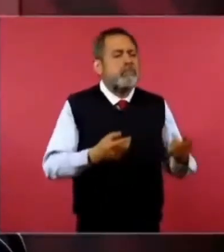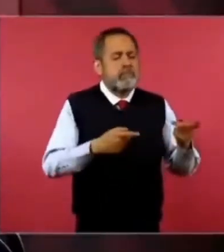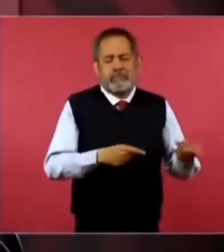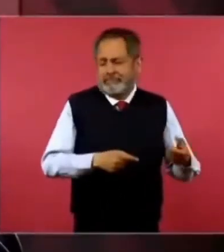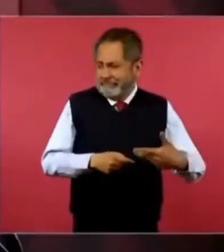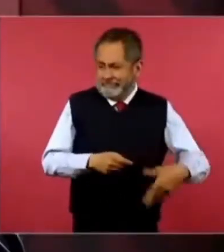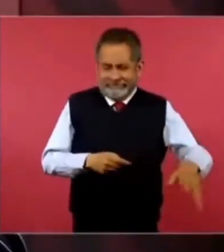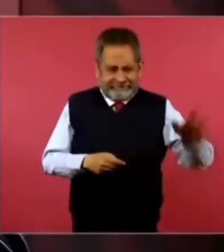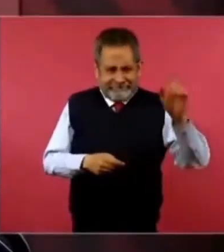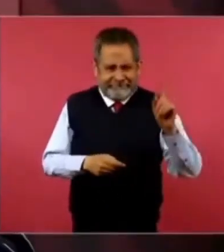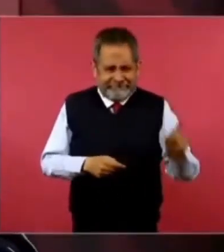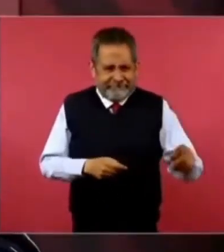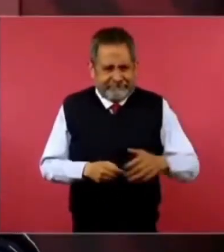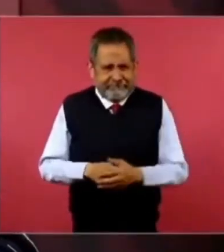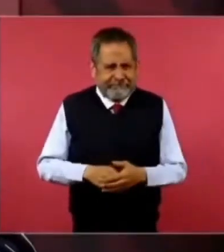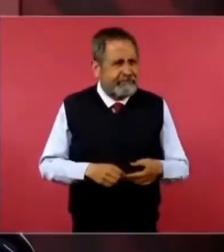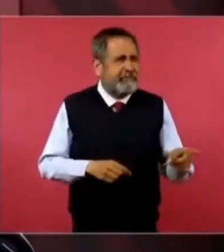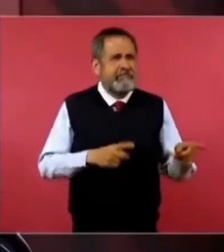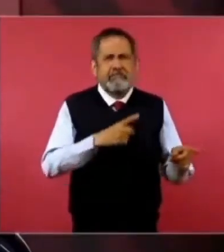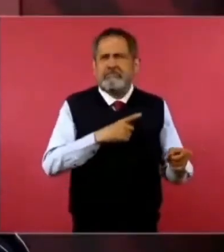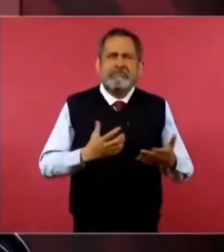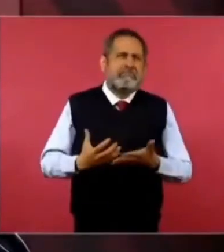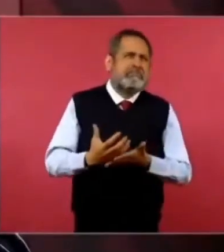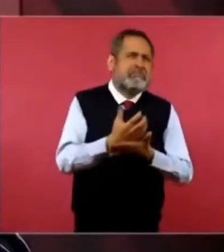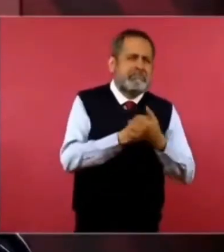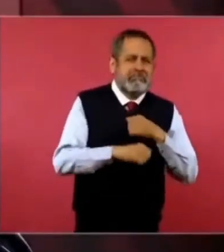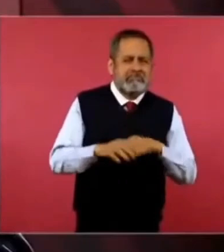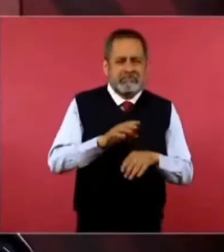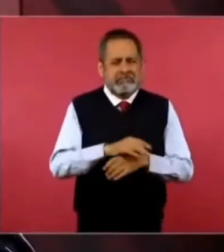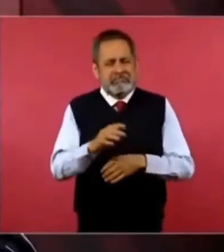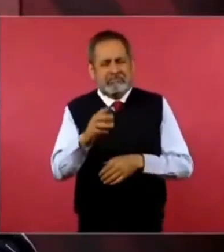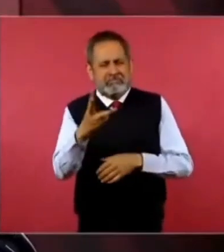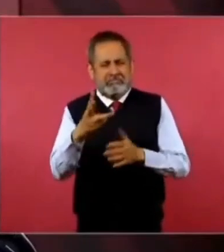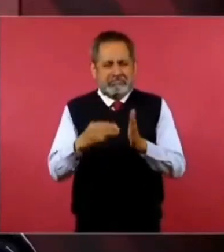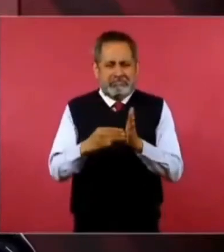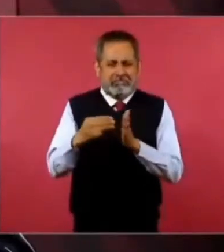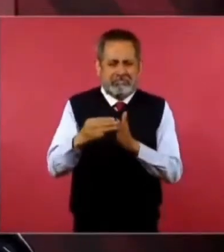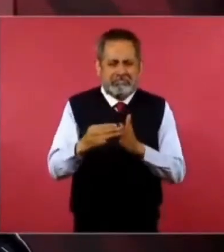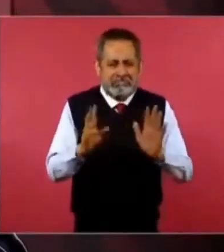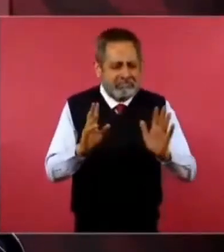ganan, él debe estar ganando como 3 millones